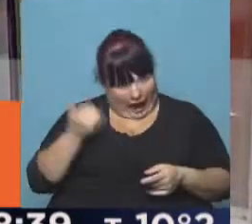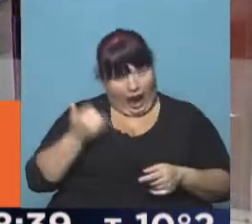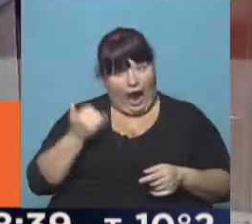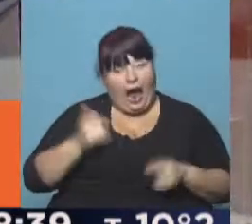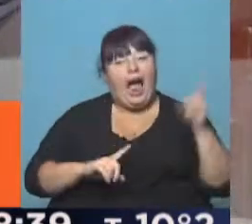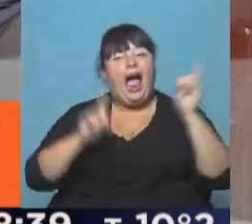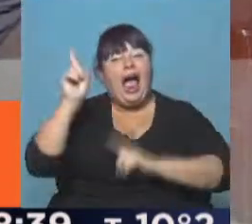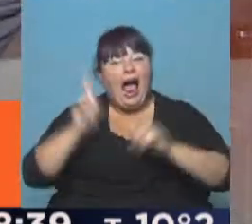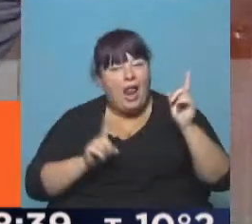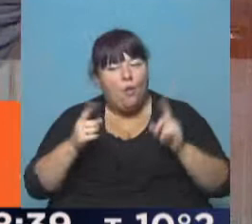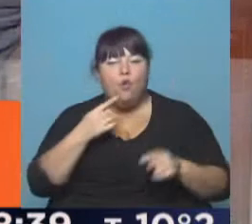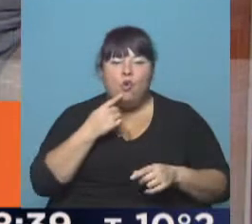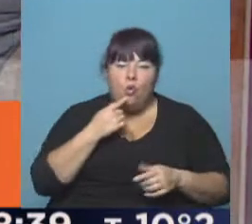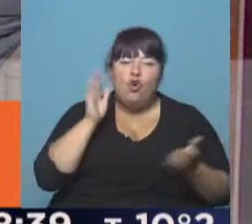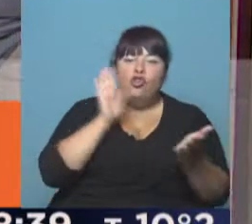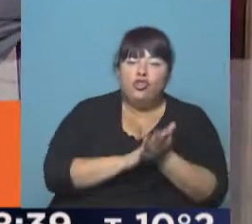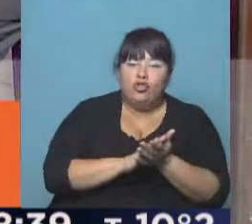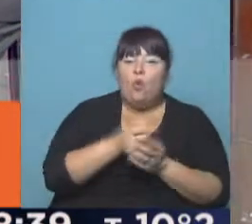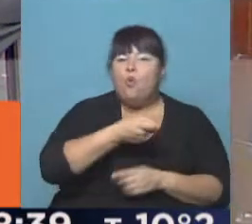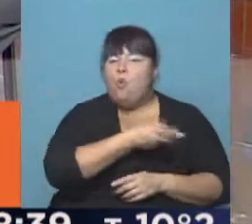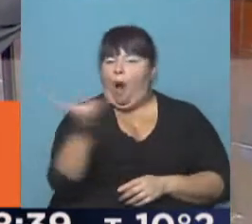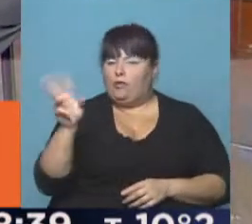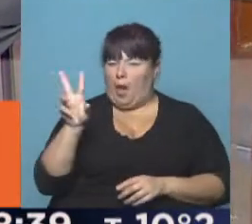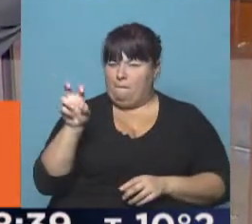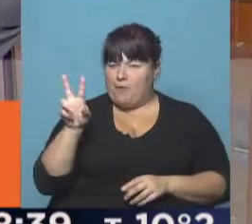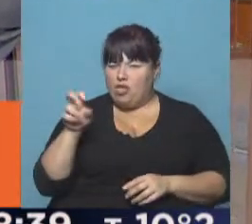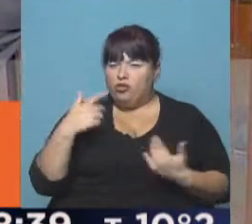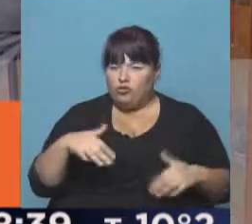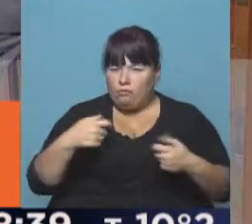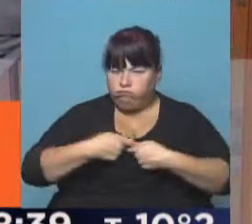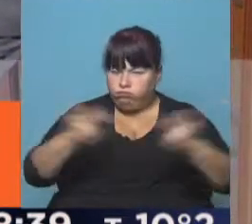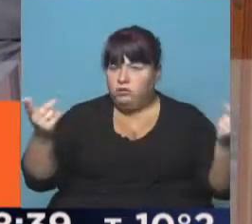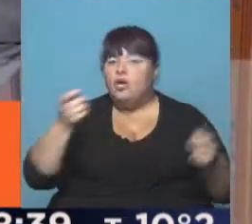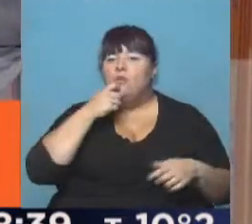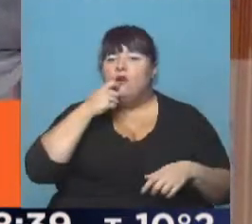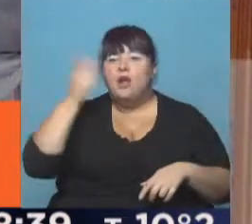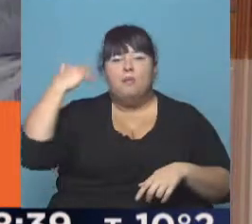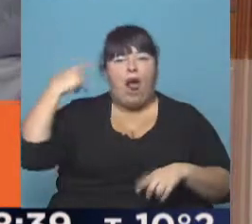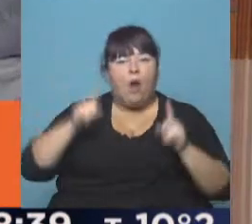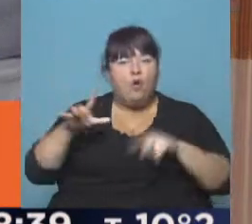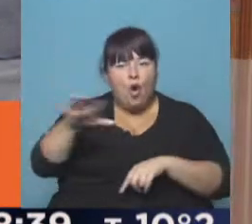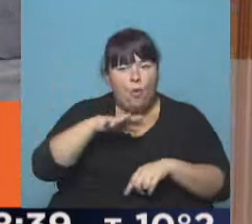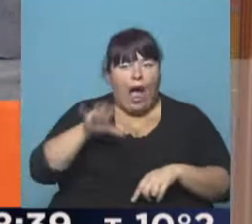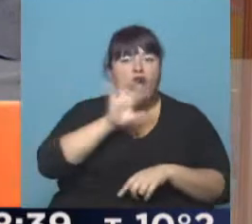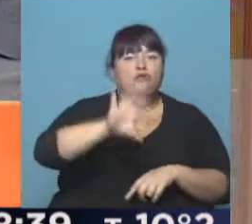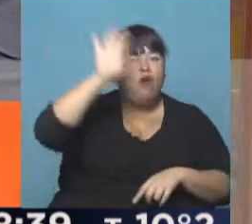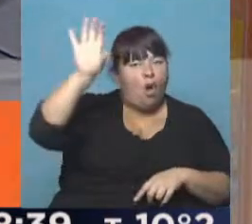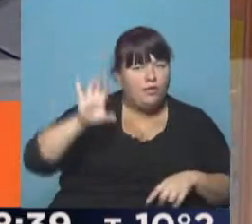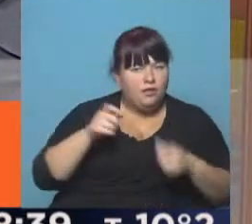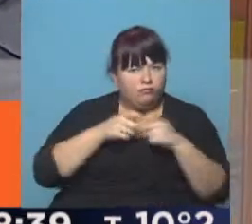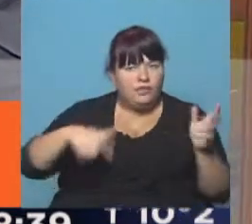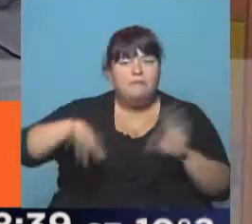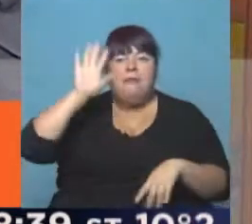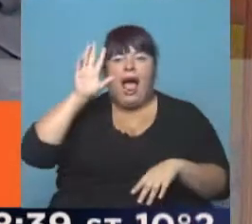alguna inquietud con relación a la cantidad de pensiones que se han dado por ejemplo en algunos distritos en algunas provincias donde